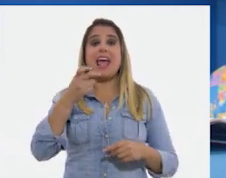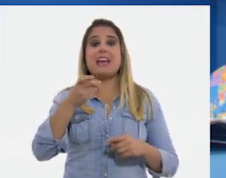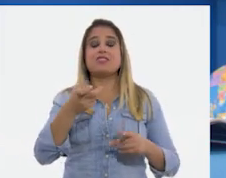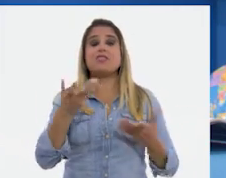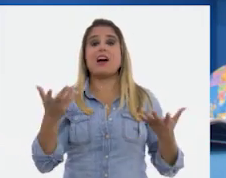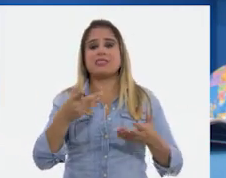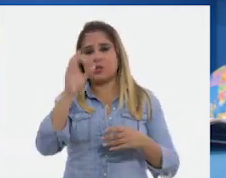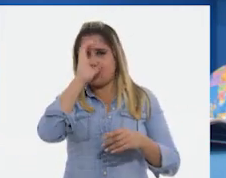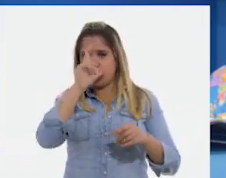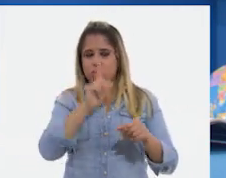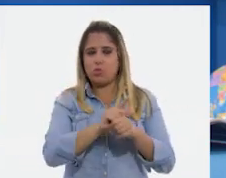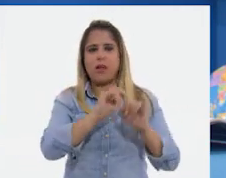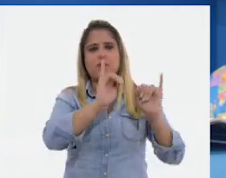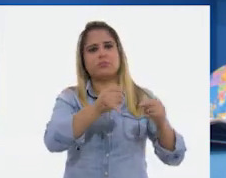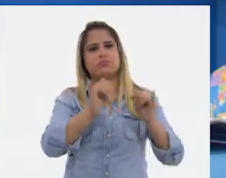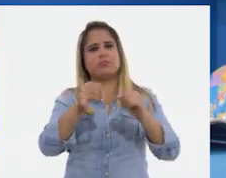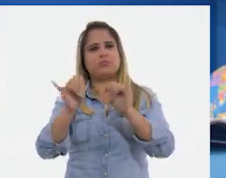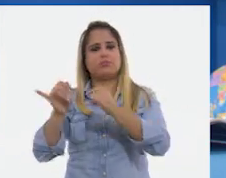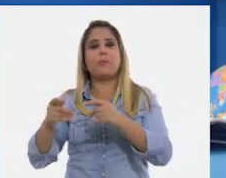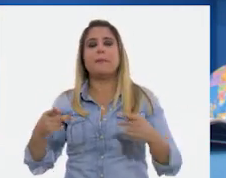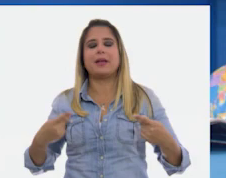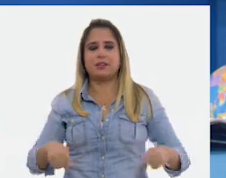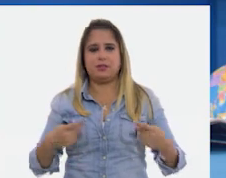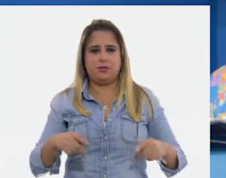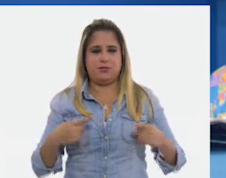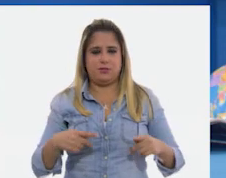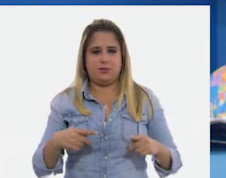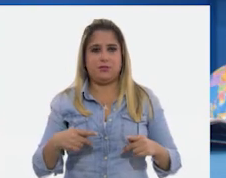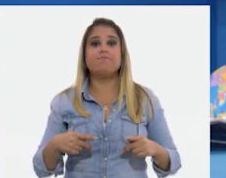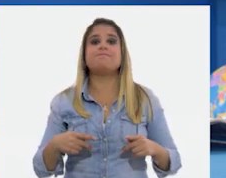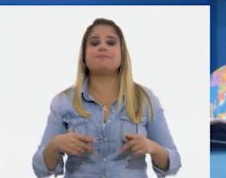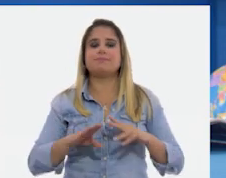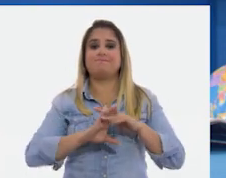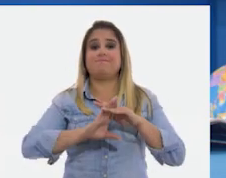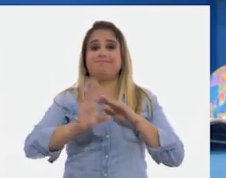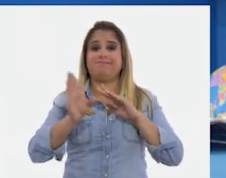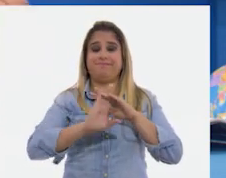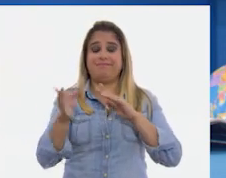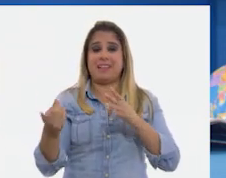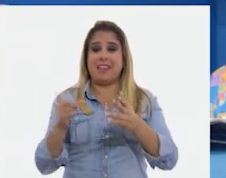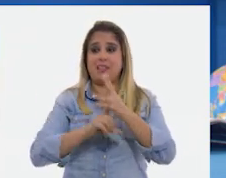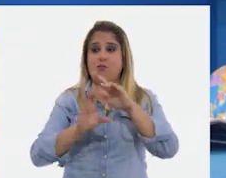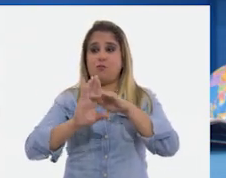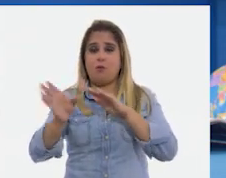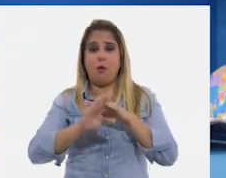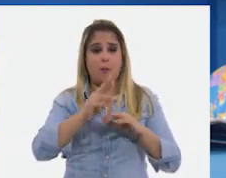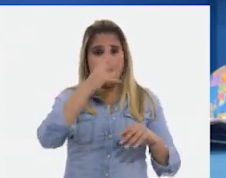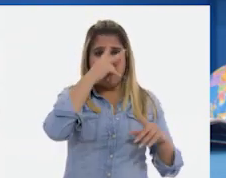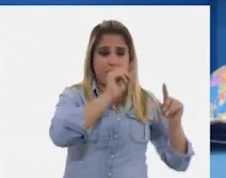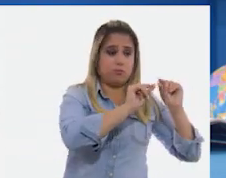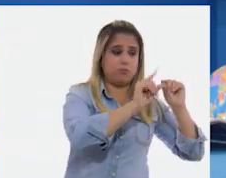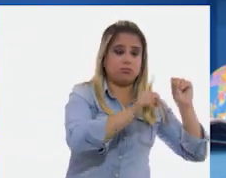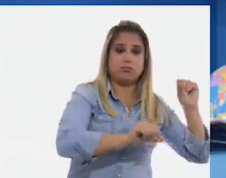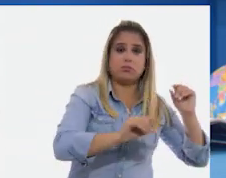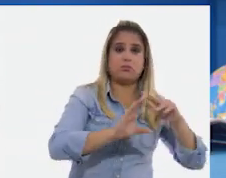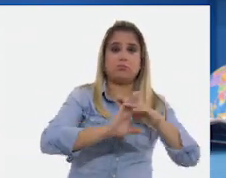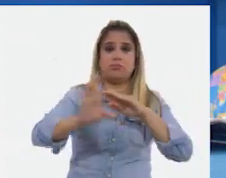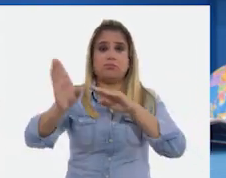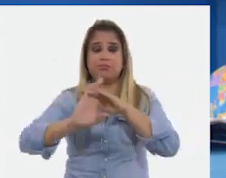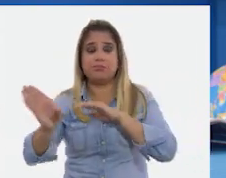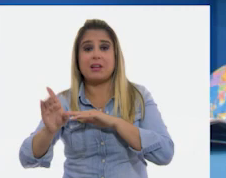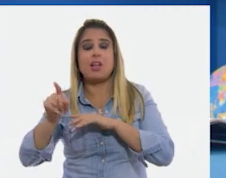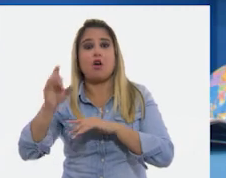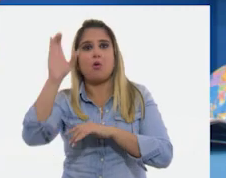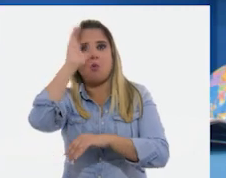conformamos nuestra cultura y las personas que migran dentro y fuera de México se encuentran con